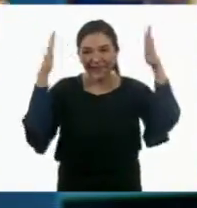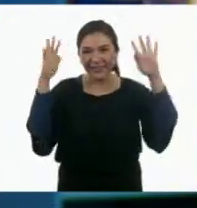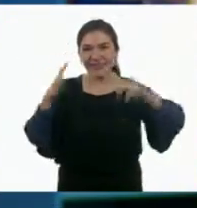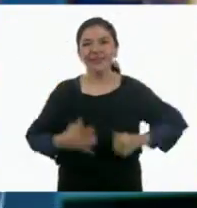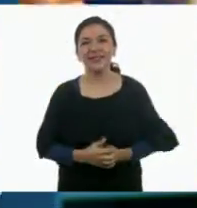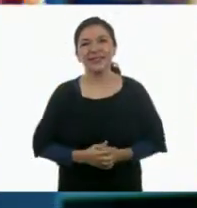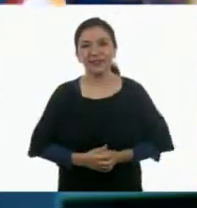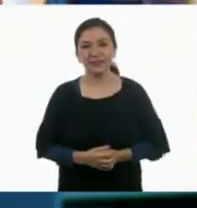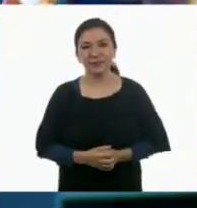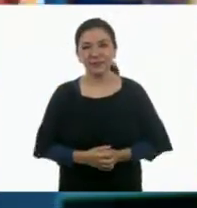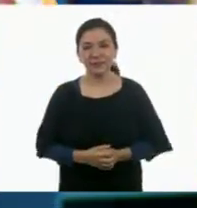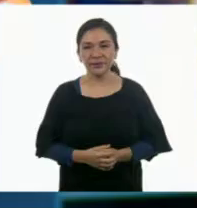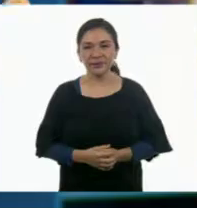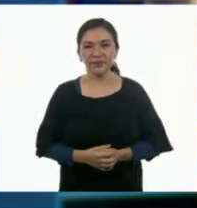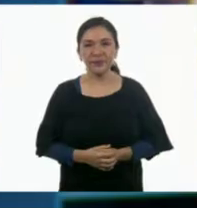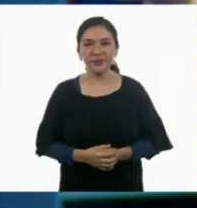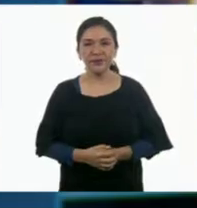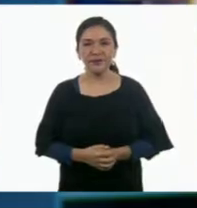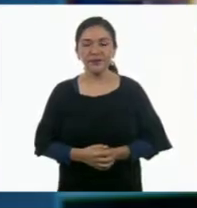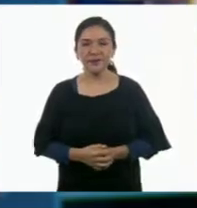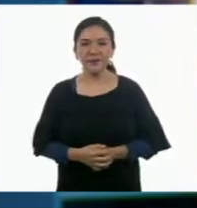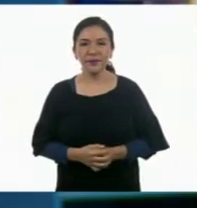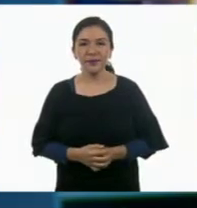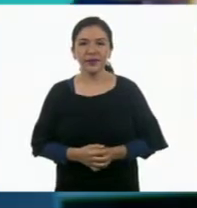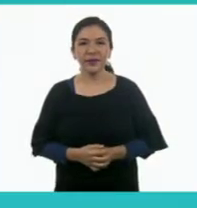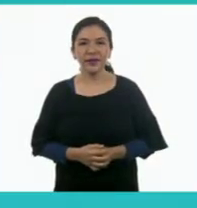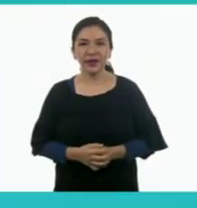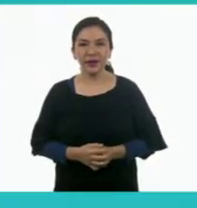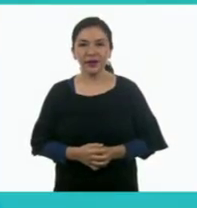¡Muy bien!